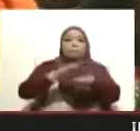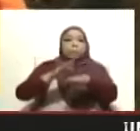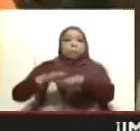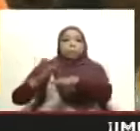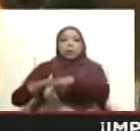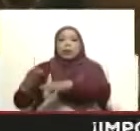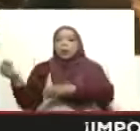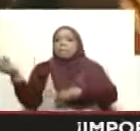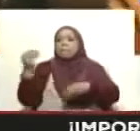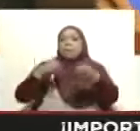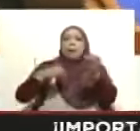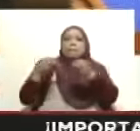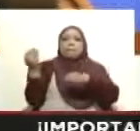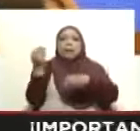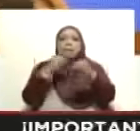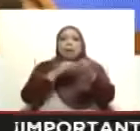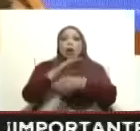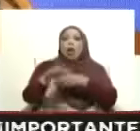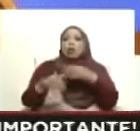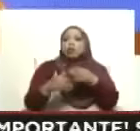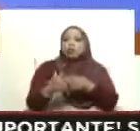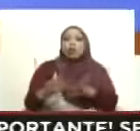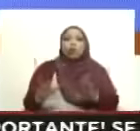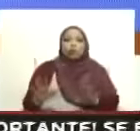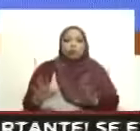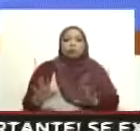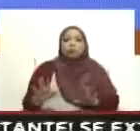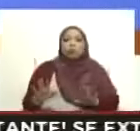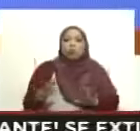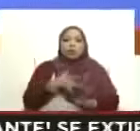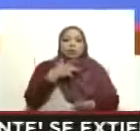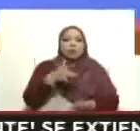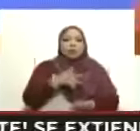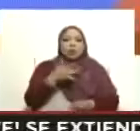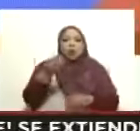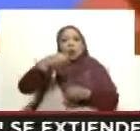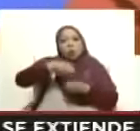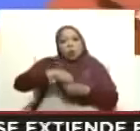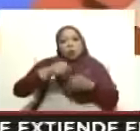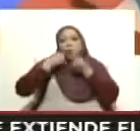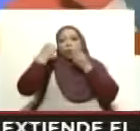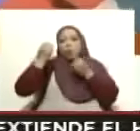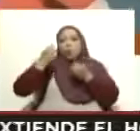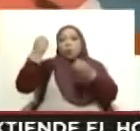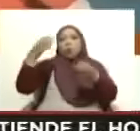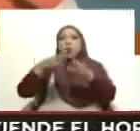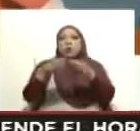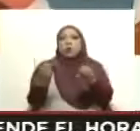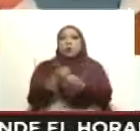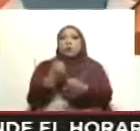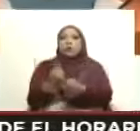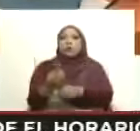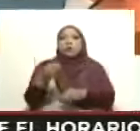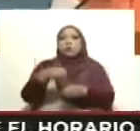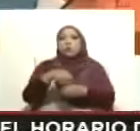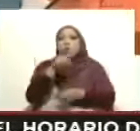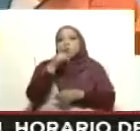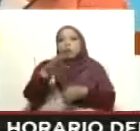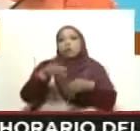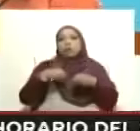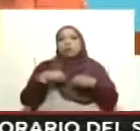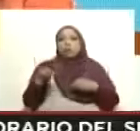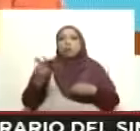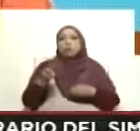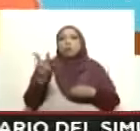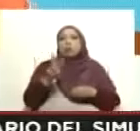más de convocarnos todas y todos de sentirnos todos dentro de esta lucha y todas dentro de esta lucha por recuperar el